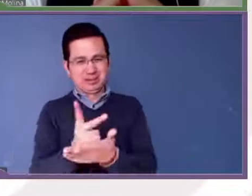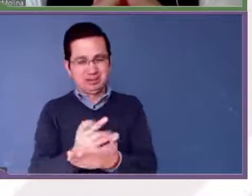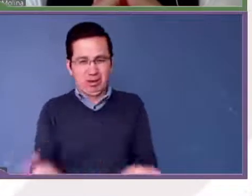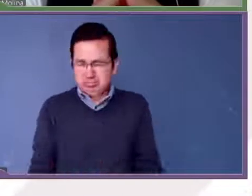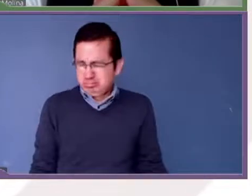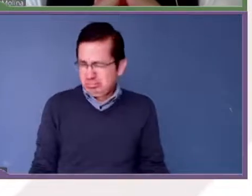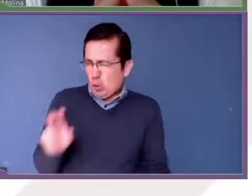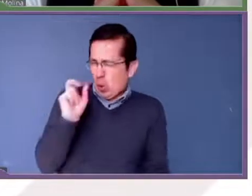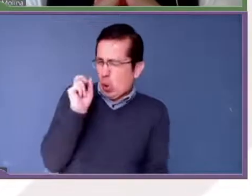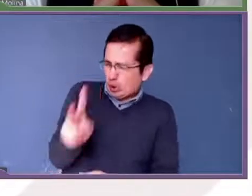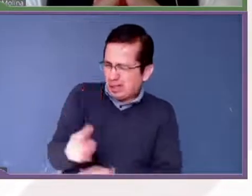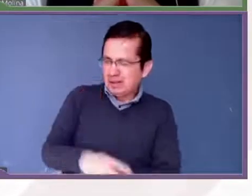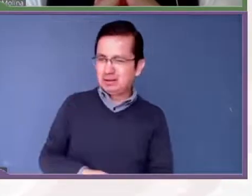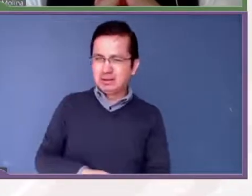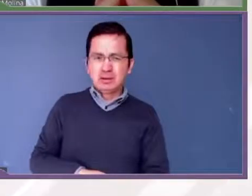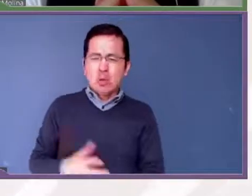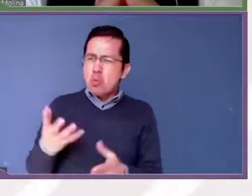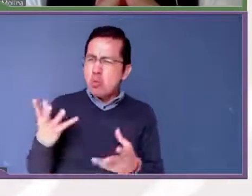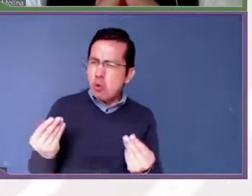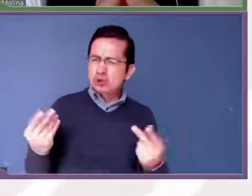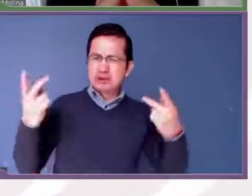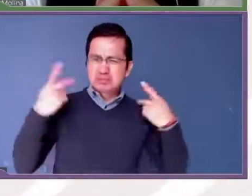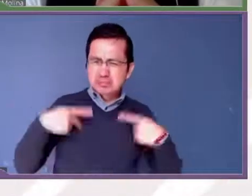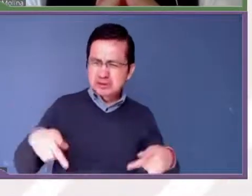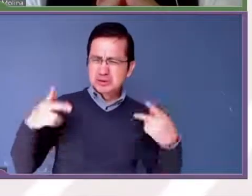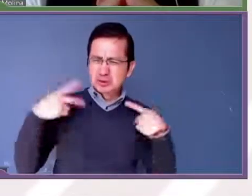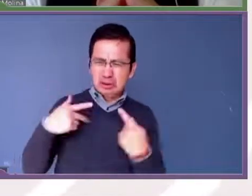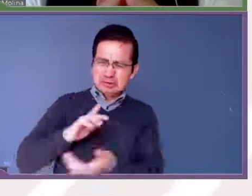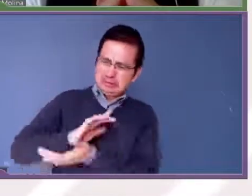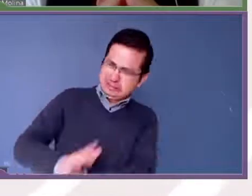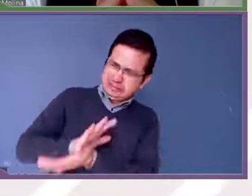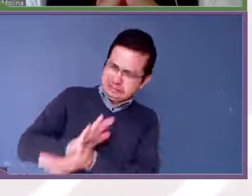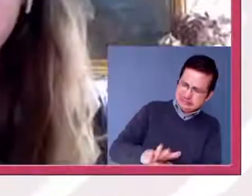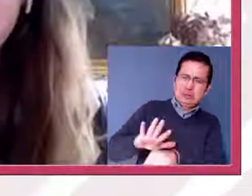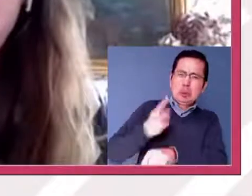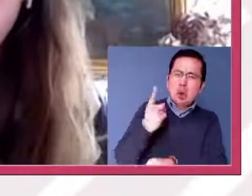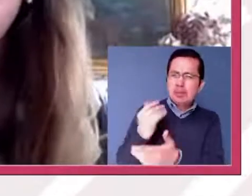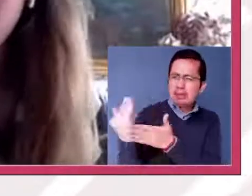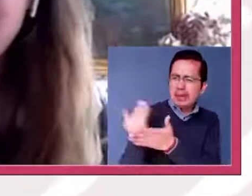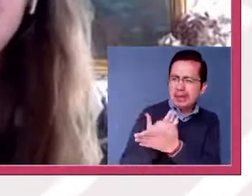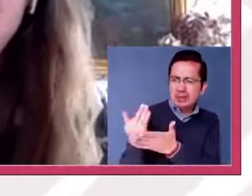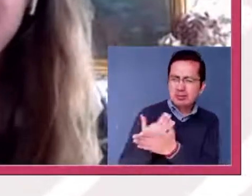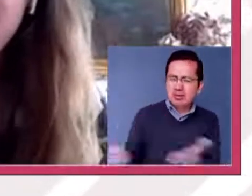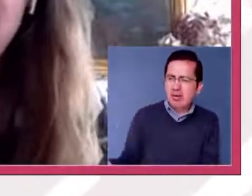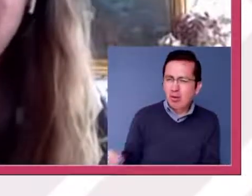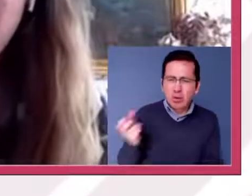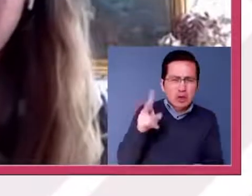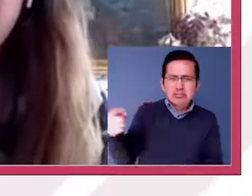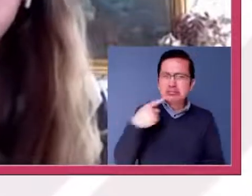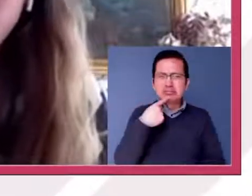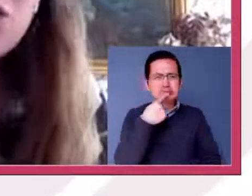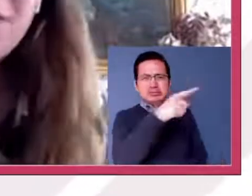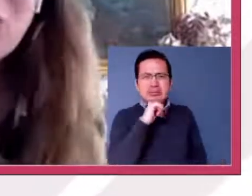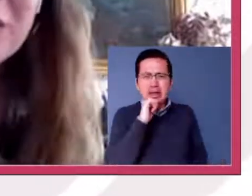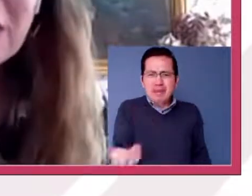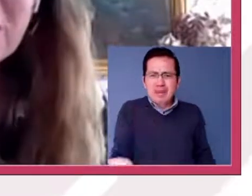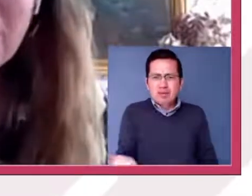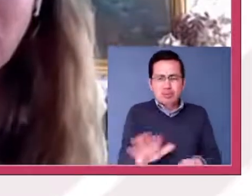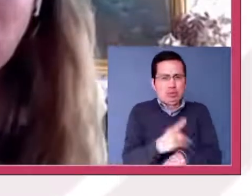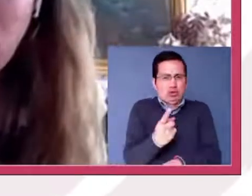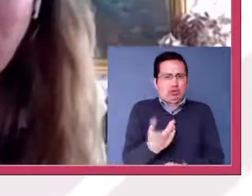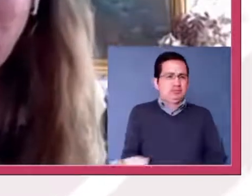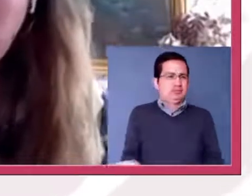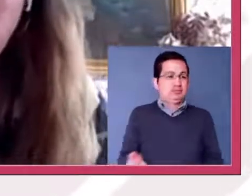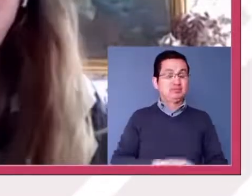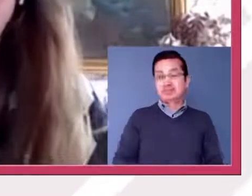personas no se atreven a denunciar su propia discriminación por racismo. Y con esto vamos a tener que